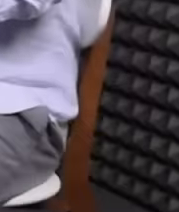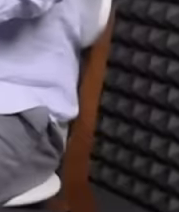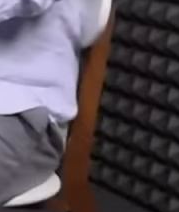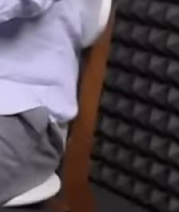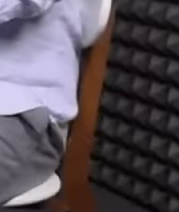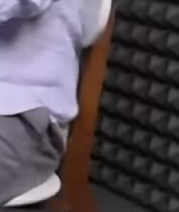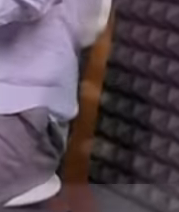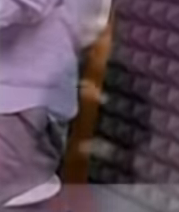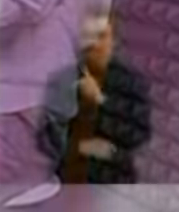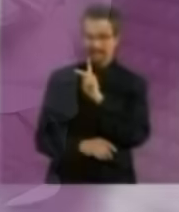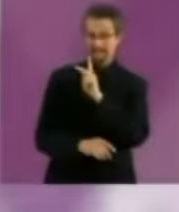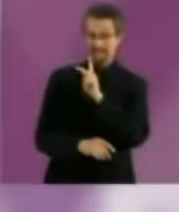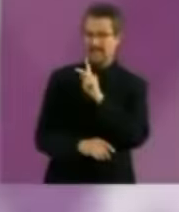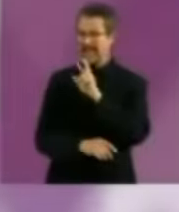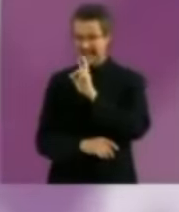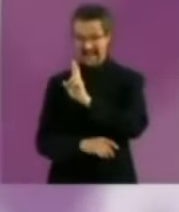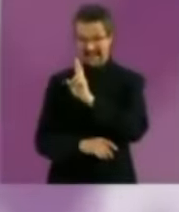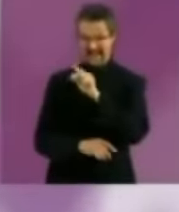Claudia Sheinbaum.